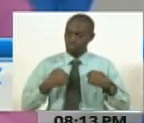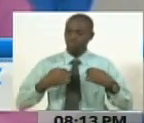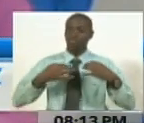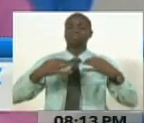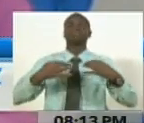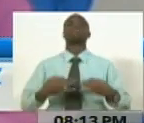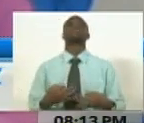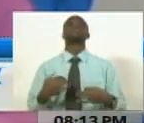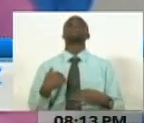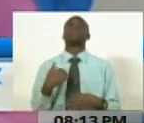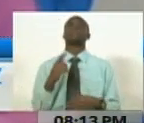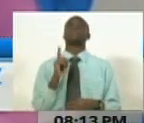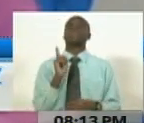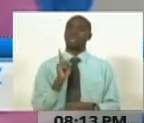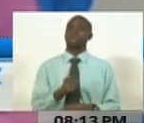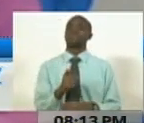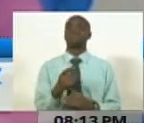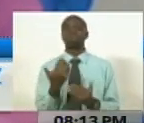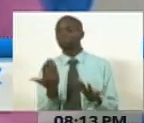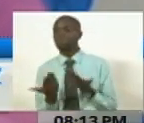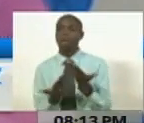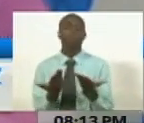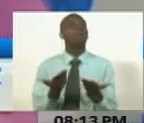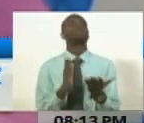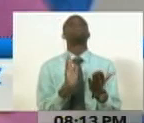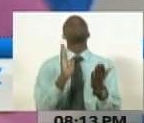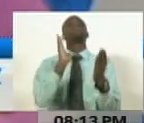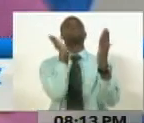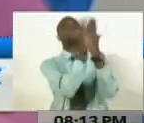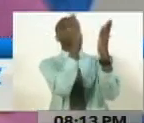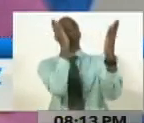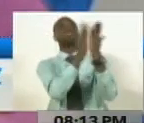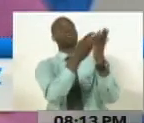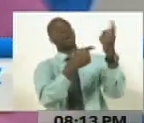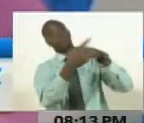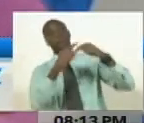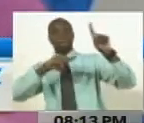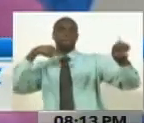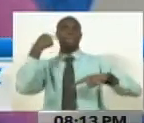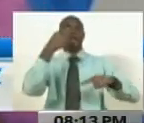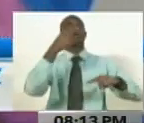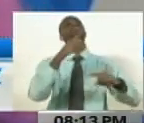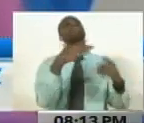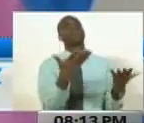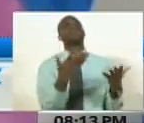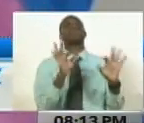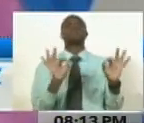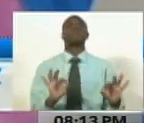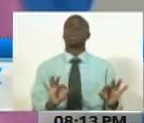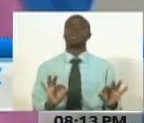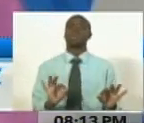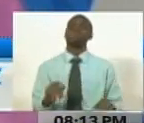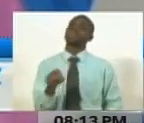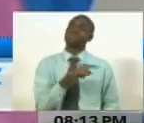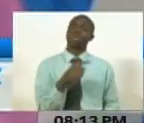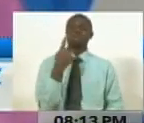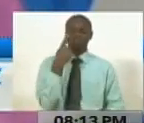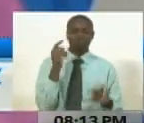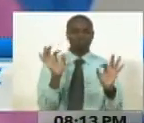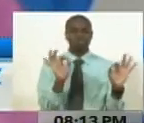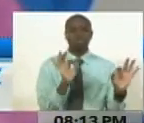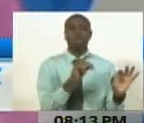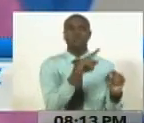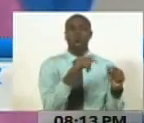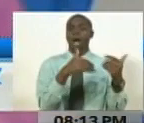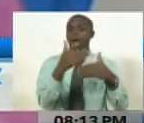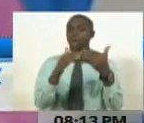tomará severas y definitivas. Yo quiero, pues, agradecer la atención que ustedes han prestado a